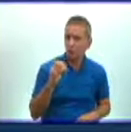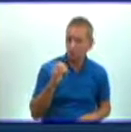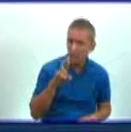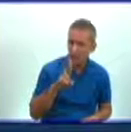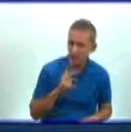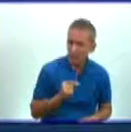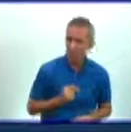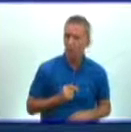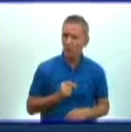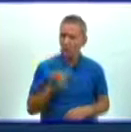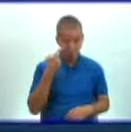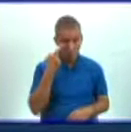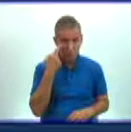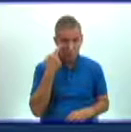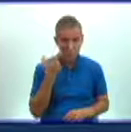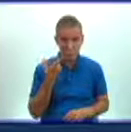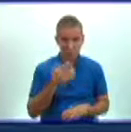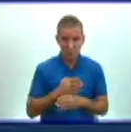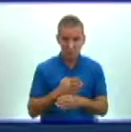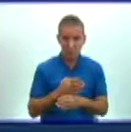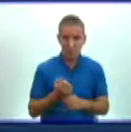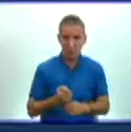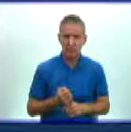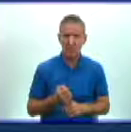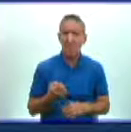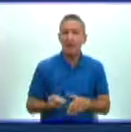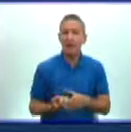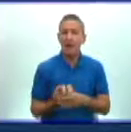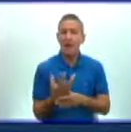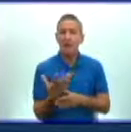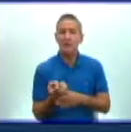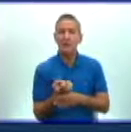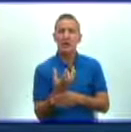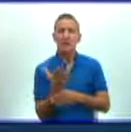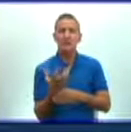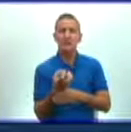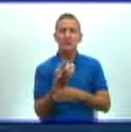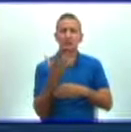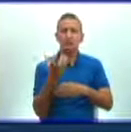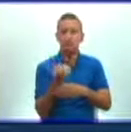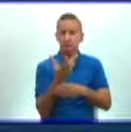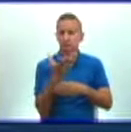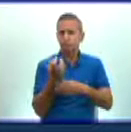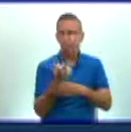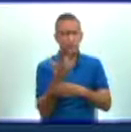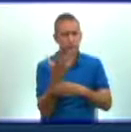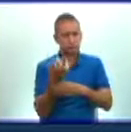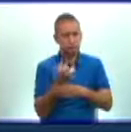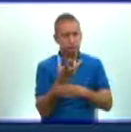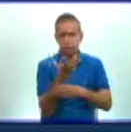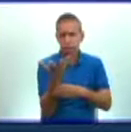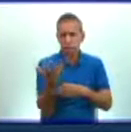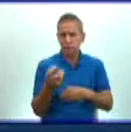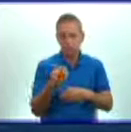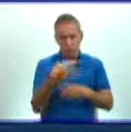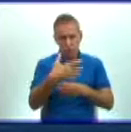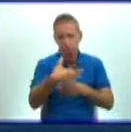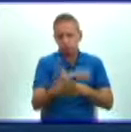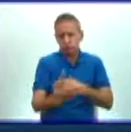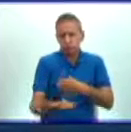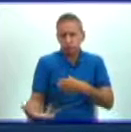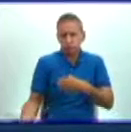Surtidor. Ese manantial, ese derroche, ese chorro de